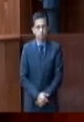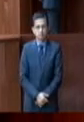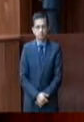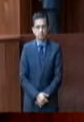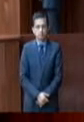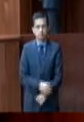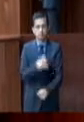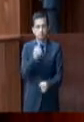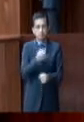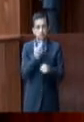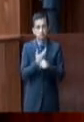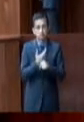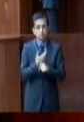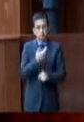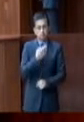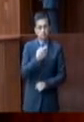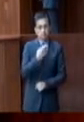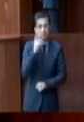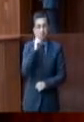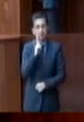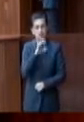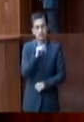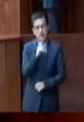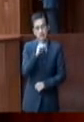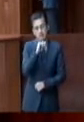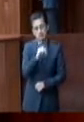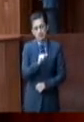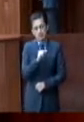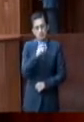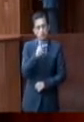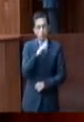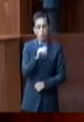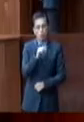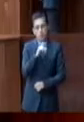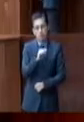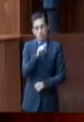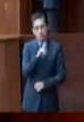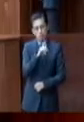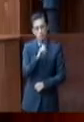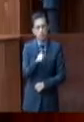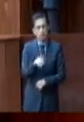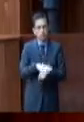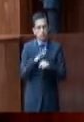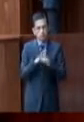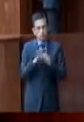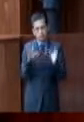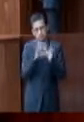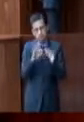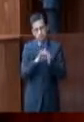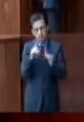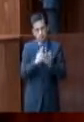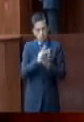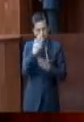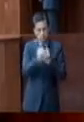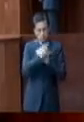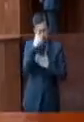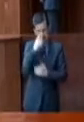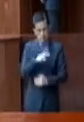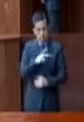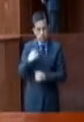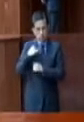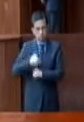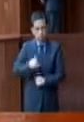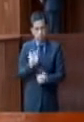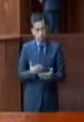secretaria caridad guadalupe hernández centeno de cuenta por favor con los proyectos elaborados por la ponencia a mi cargo